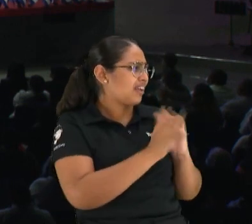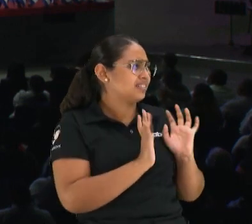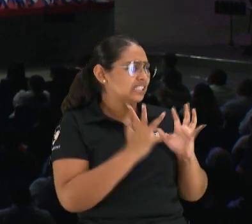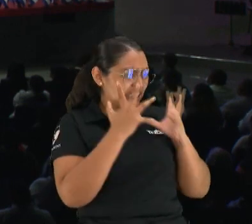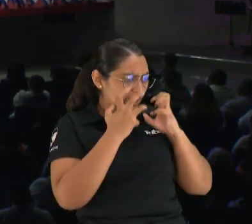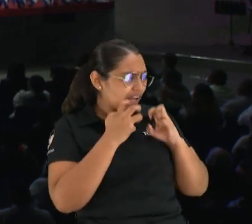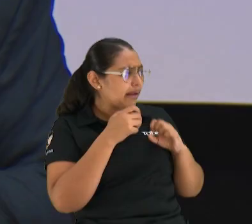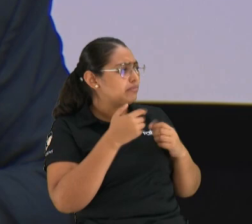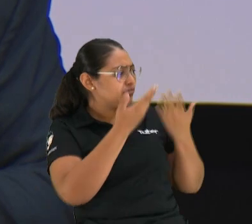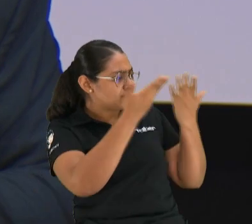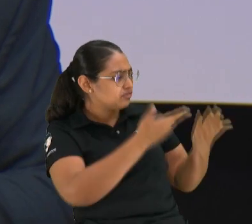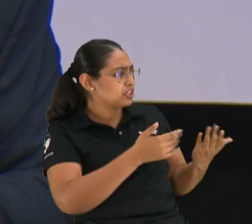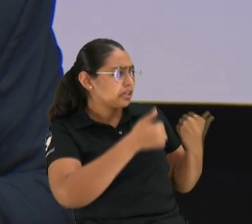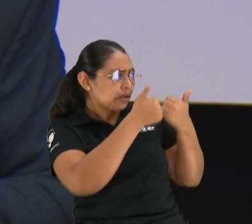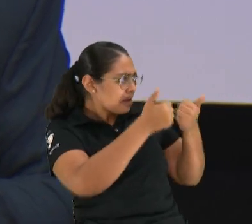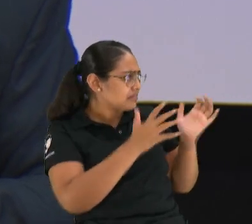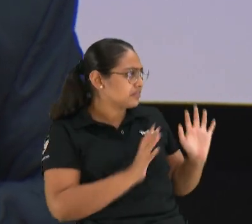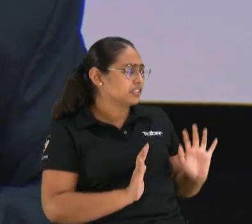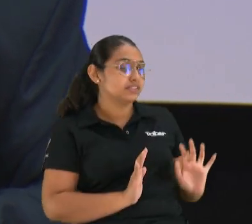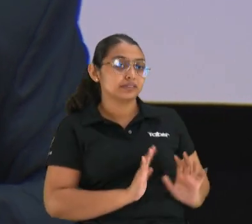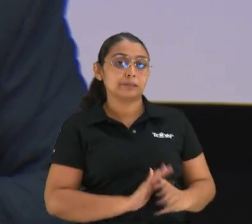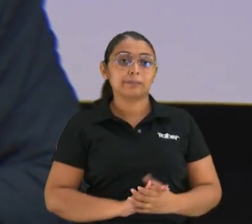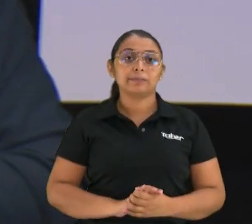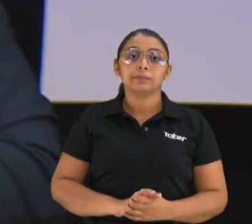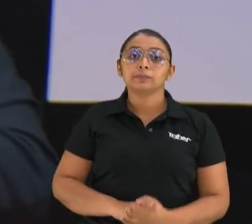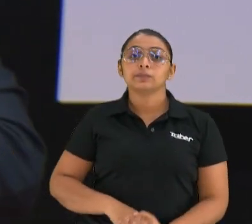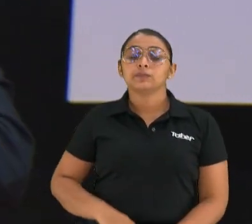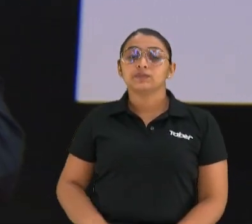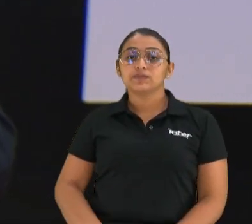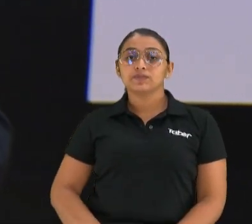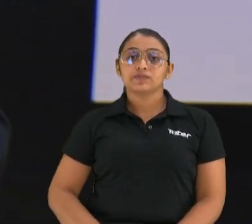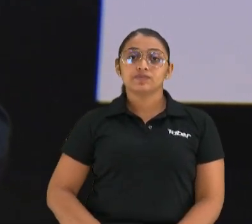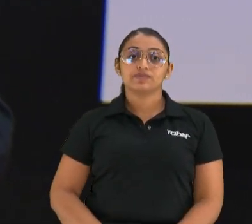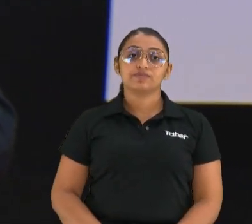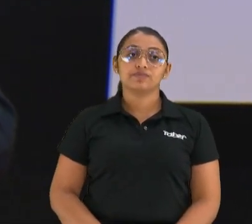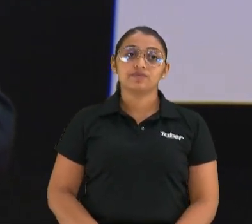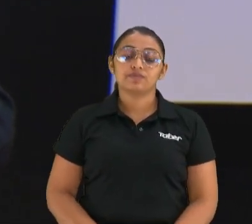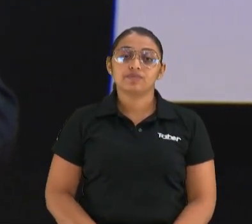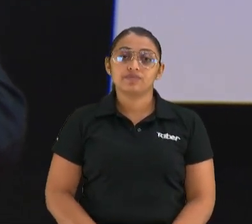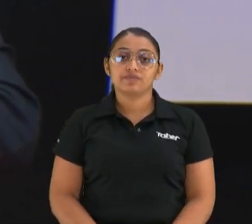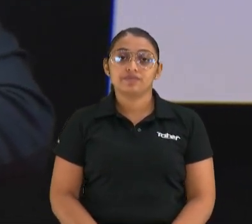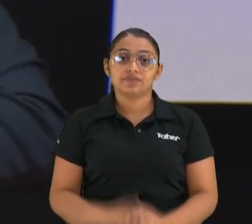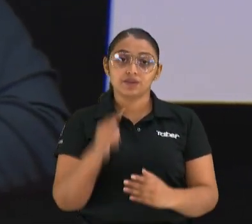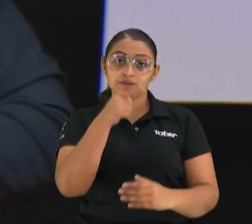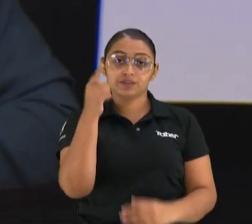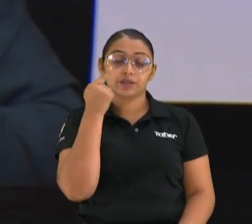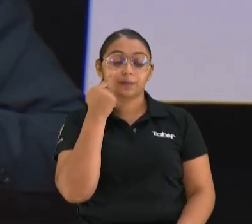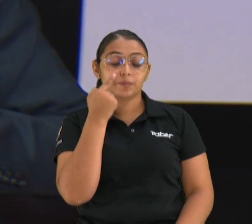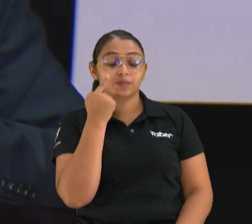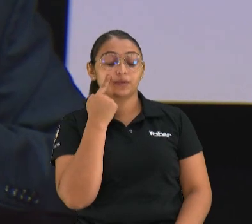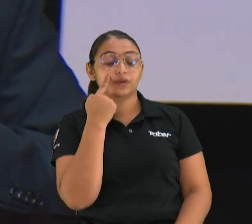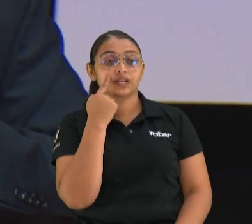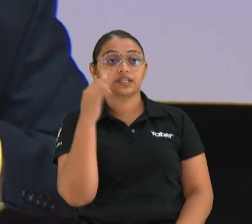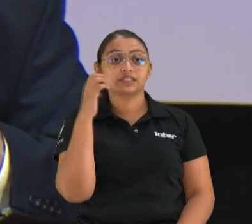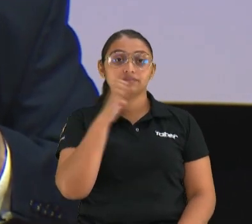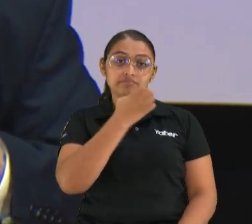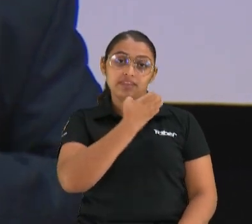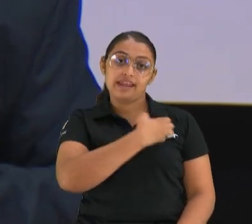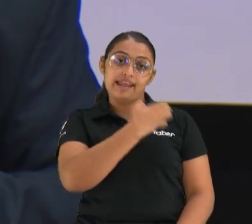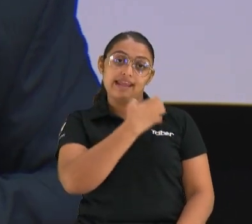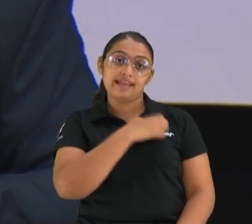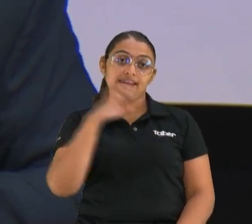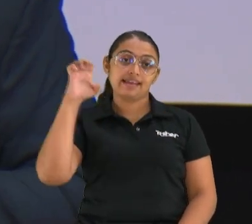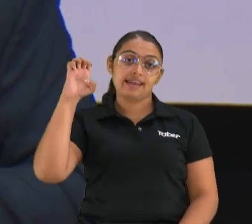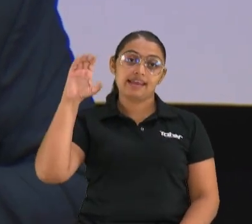del señor si me quiere acompañar en un texto maravilloso antes de fundamentar todo lo que ha hablado Eclesiastés capítulo 1 versículo